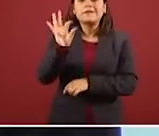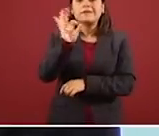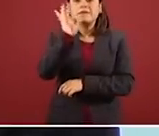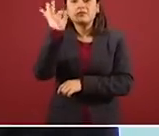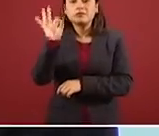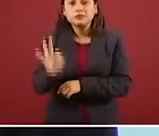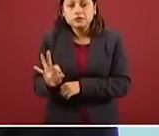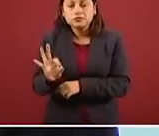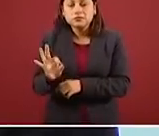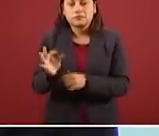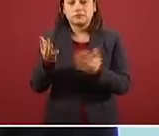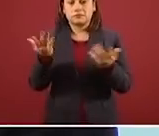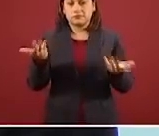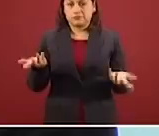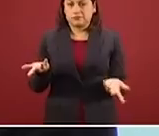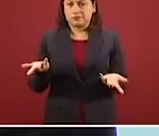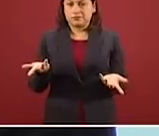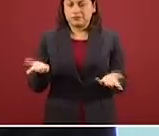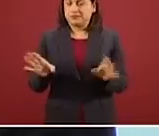¿Cuándo se terminan